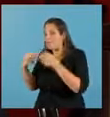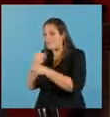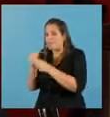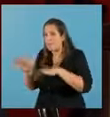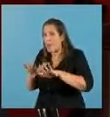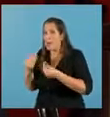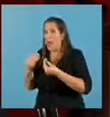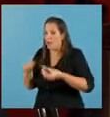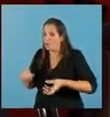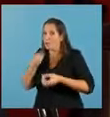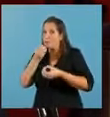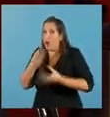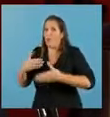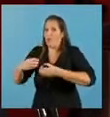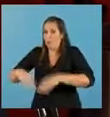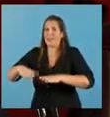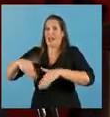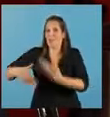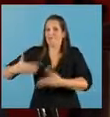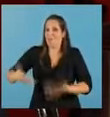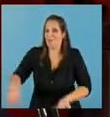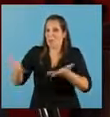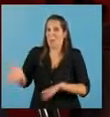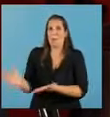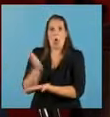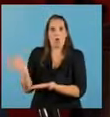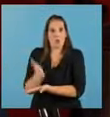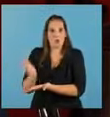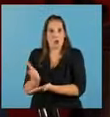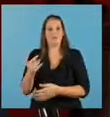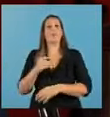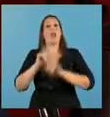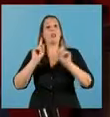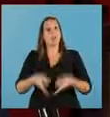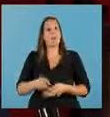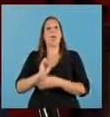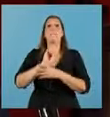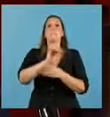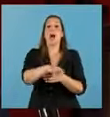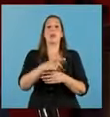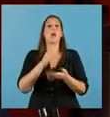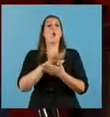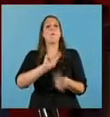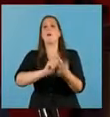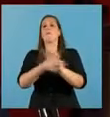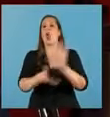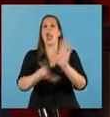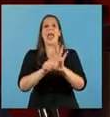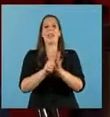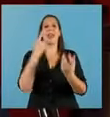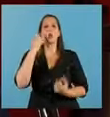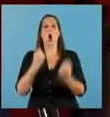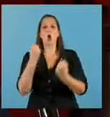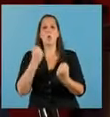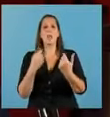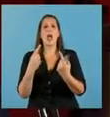producción. Estamos enviando una modificación de la Ley de Economía del Conocimiento